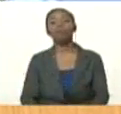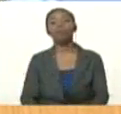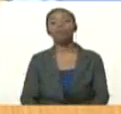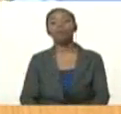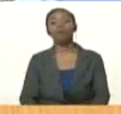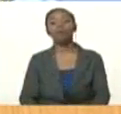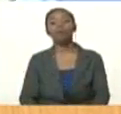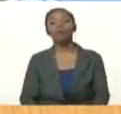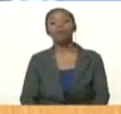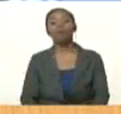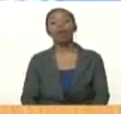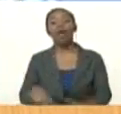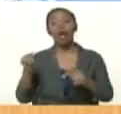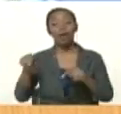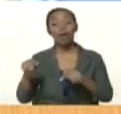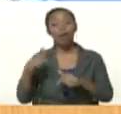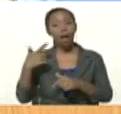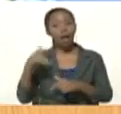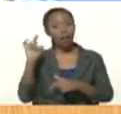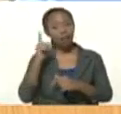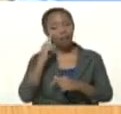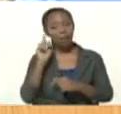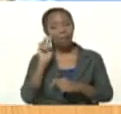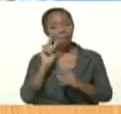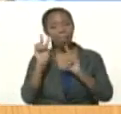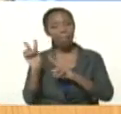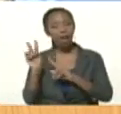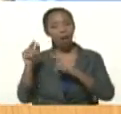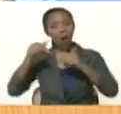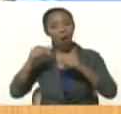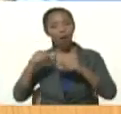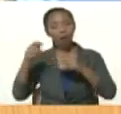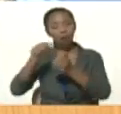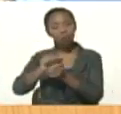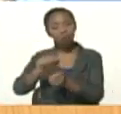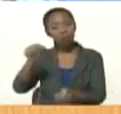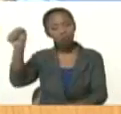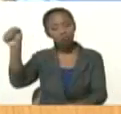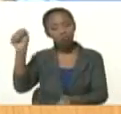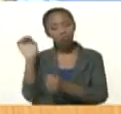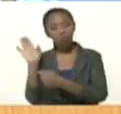Y aquí tenemos, miren, me lo regalaron hoy este afiche.